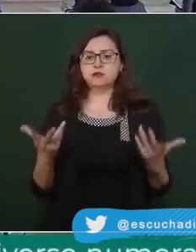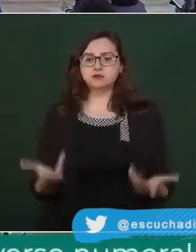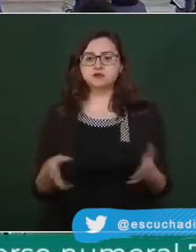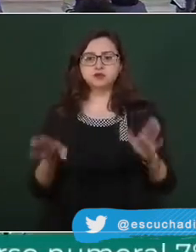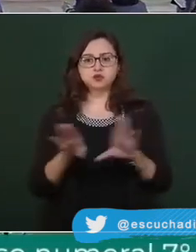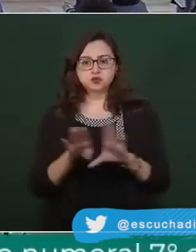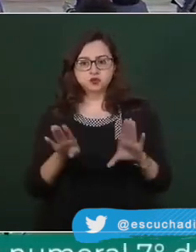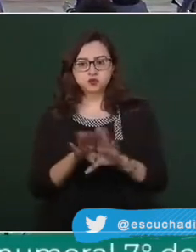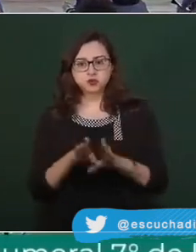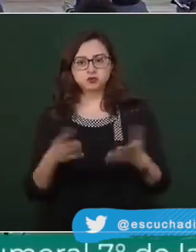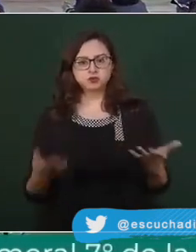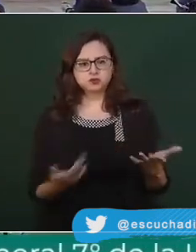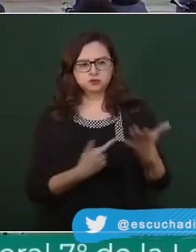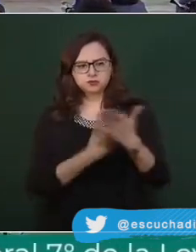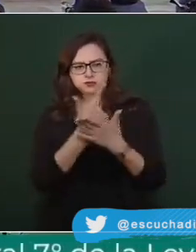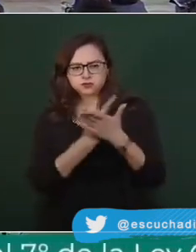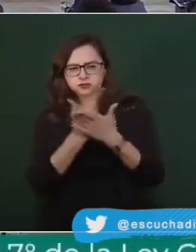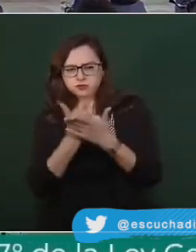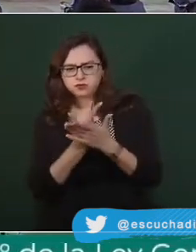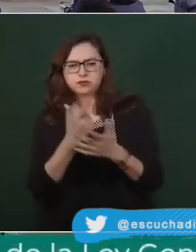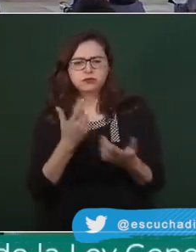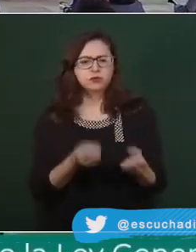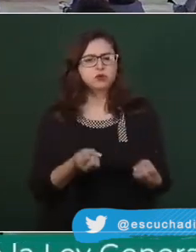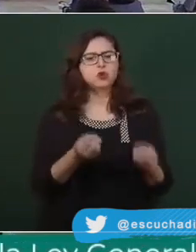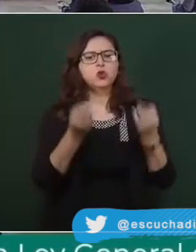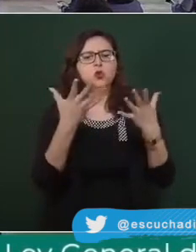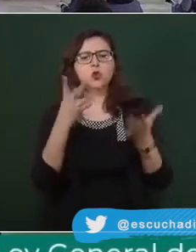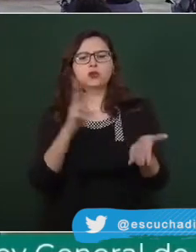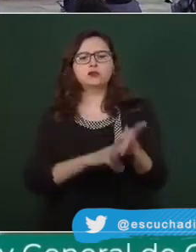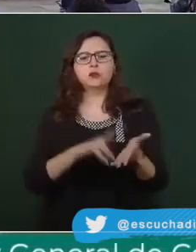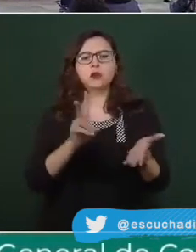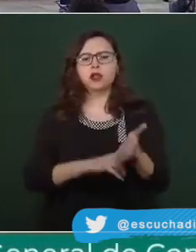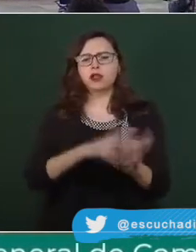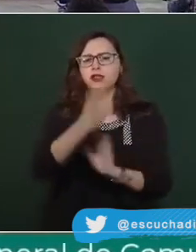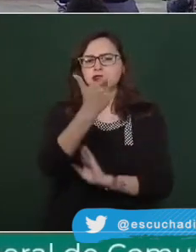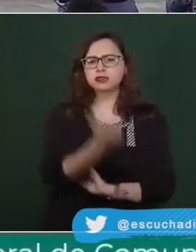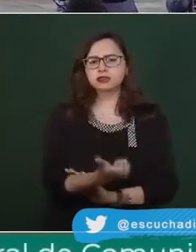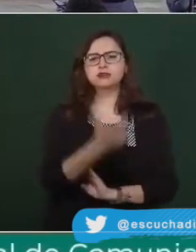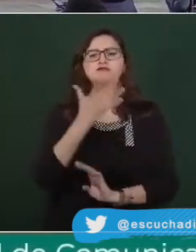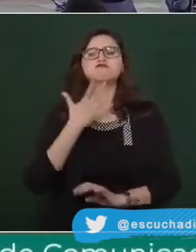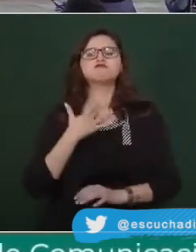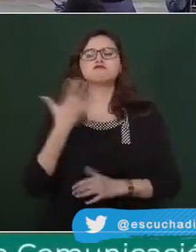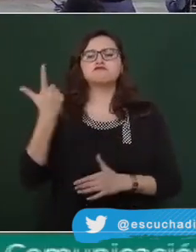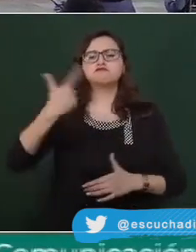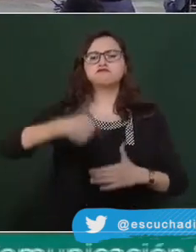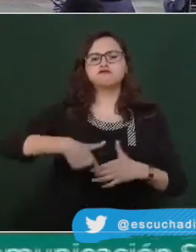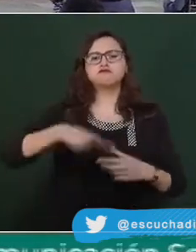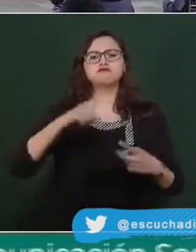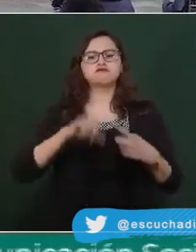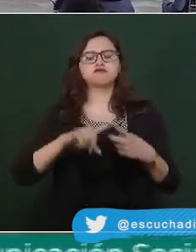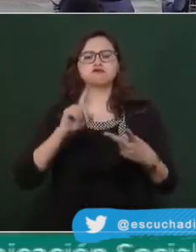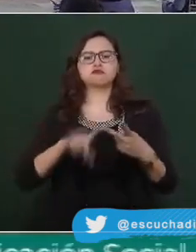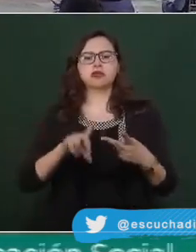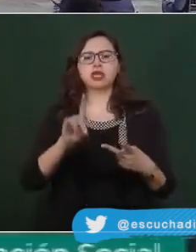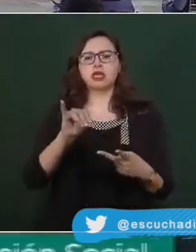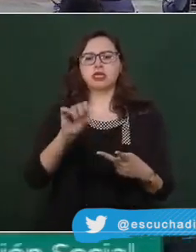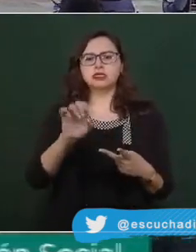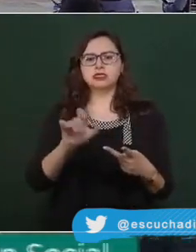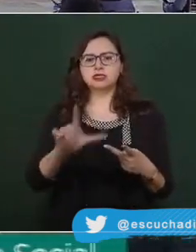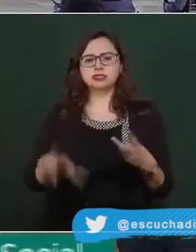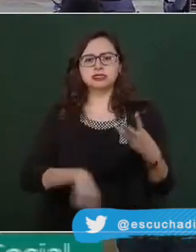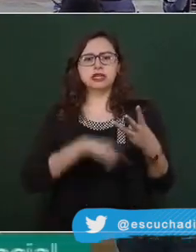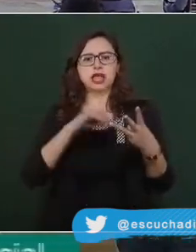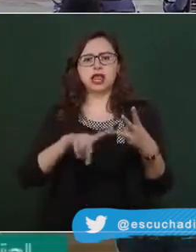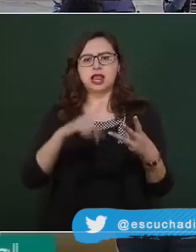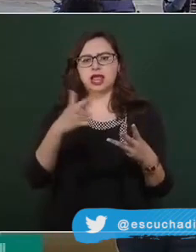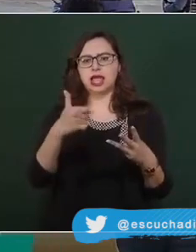no ser por el saqueo permitido y auspiciado por el poder político, México podría ser ahora una potencia mundial. De modo que le debemos